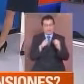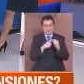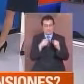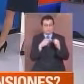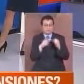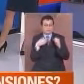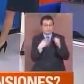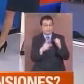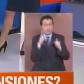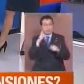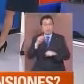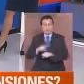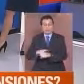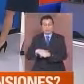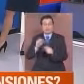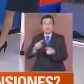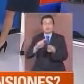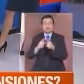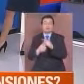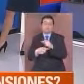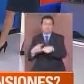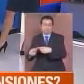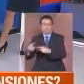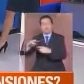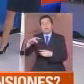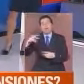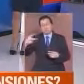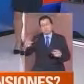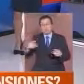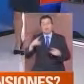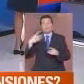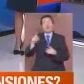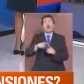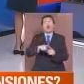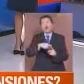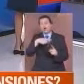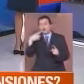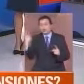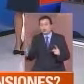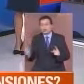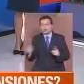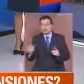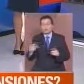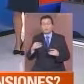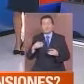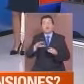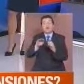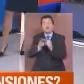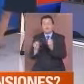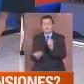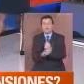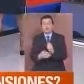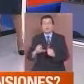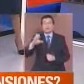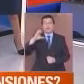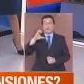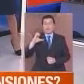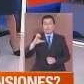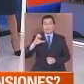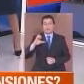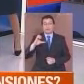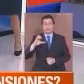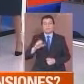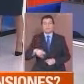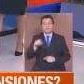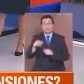tanto tienen tiempo todavía para recuperar si es que pierden. En el otro extremo está el fondo E, que es para los